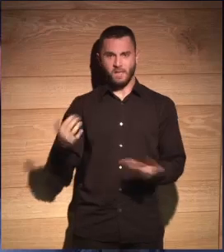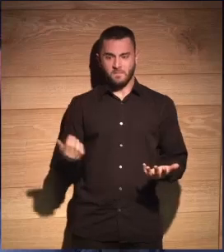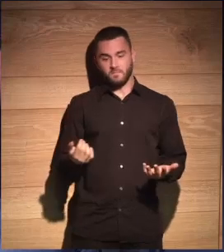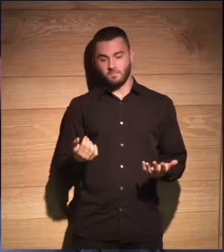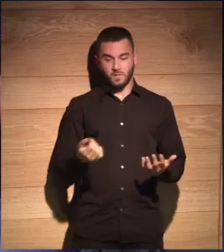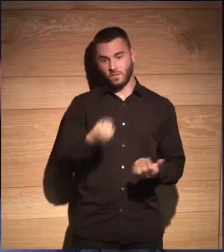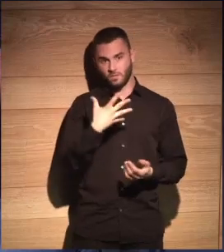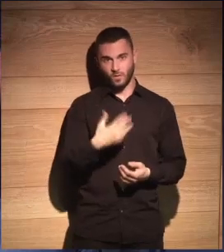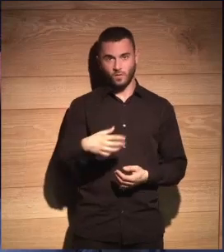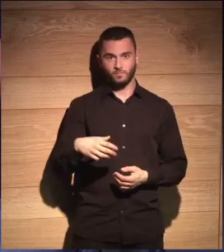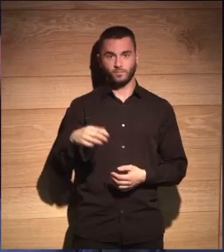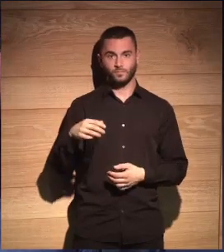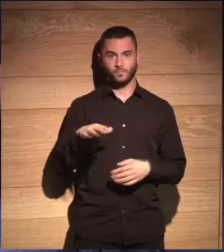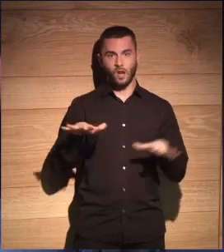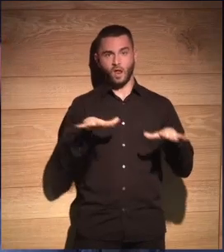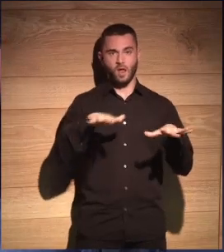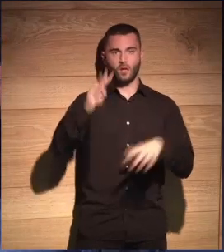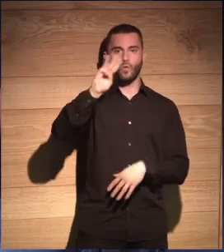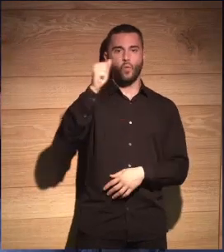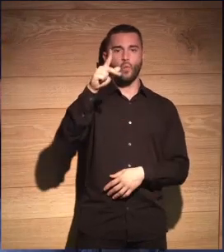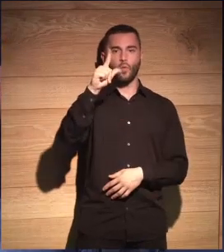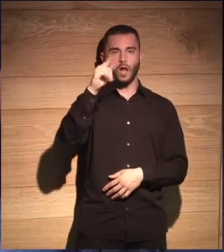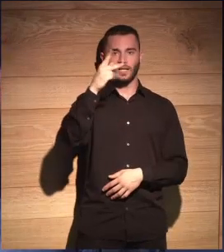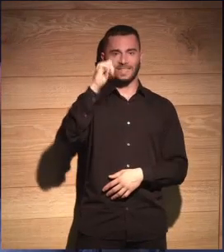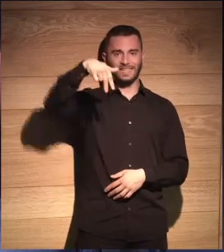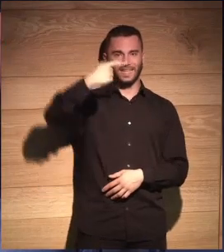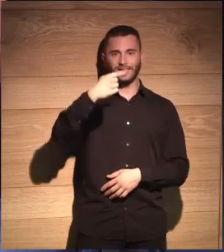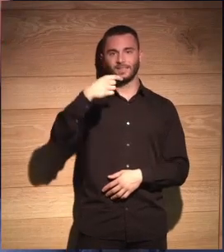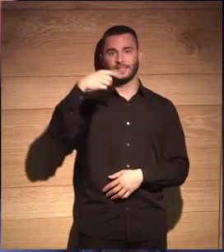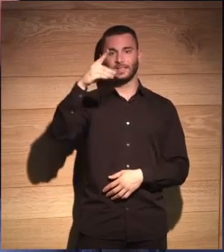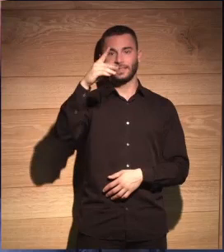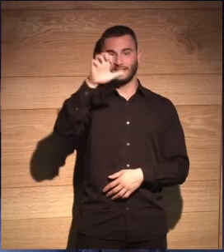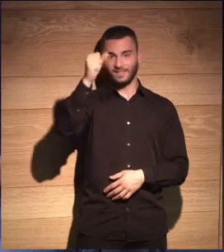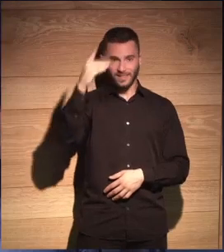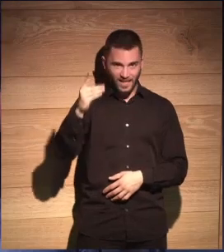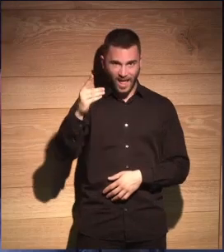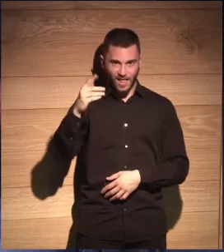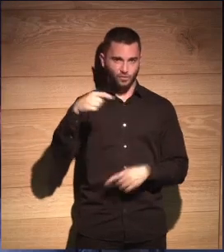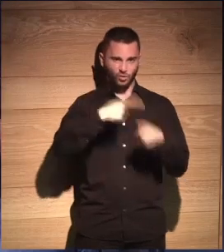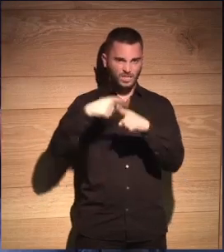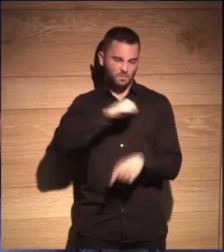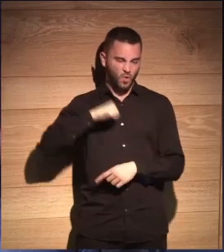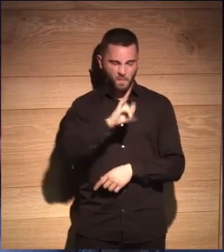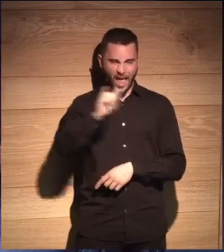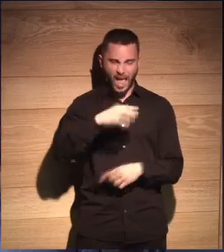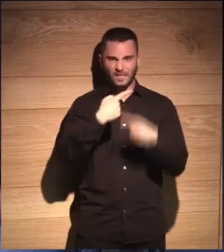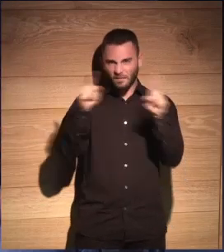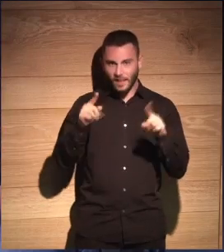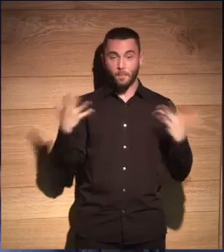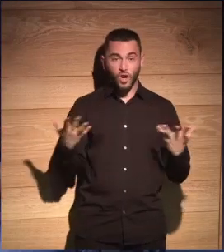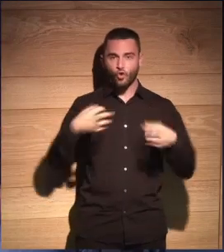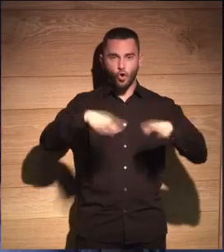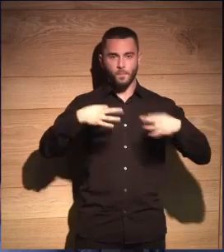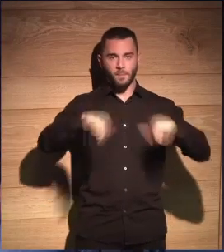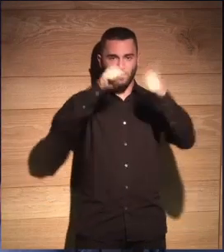un poco más allá sale Walking Dead, que tira como ramas por ahí propias, decide eliminar personajes y tal, pero por norma general bastante respetuoso